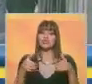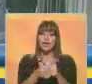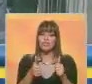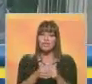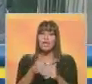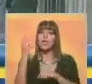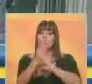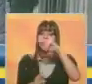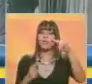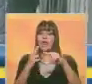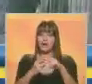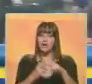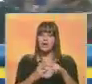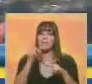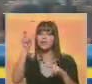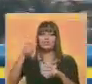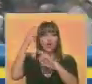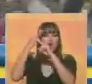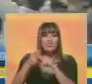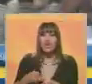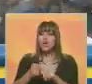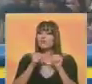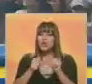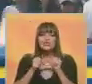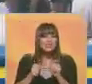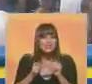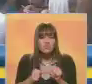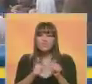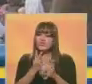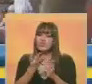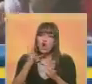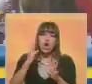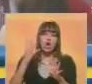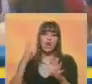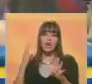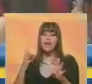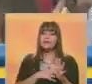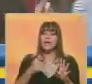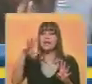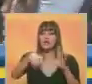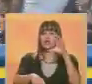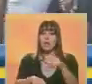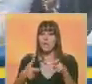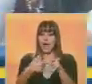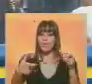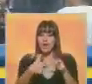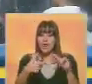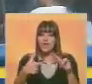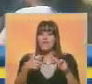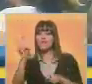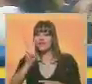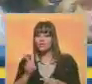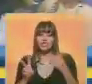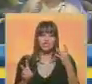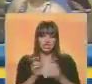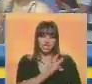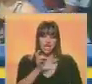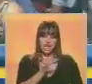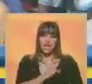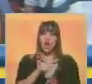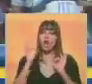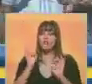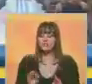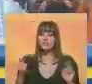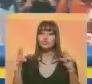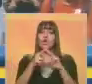de Puerto la cruz donde la fanaticada continúa realizando las colas para adquirir el boleto para el encuentro Venezuela chile extraoficialmente